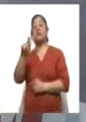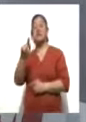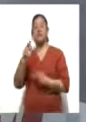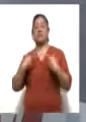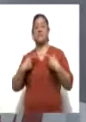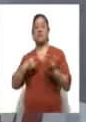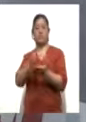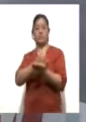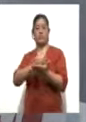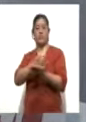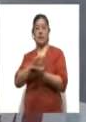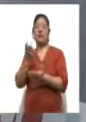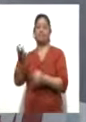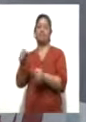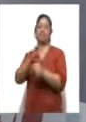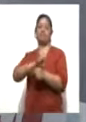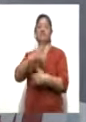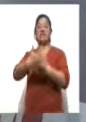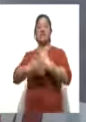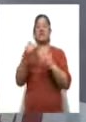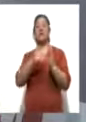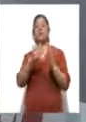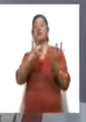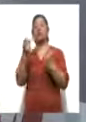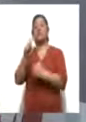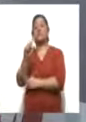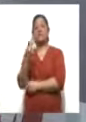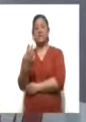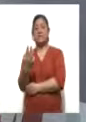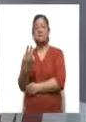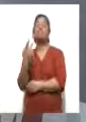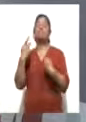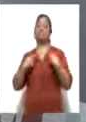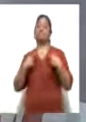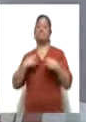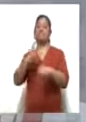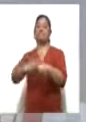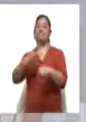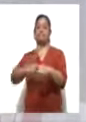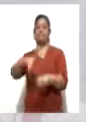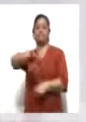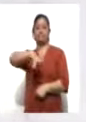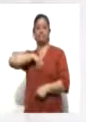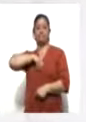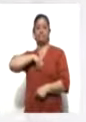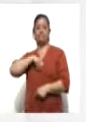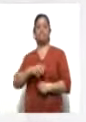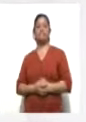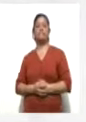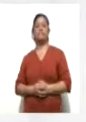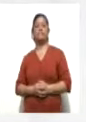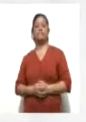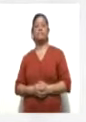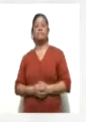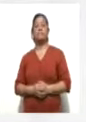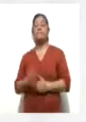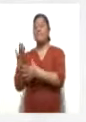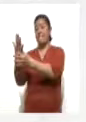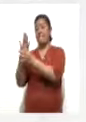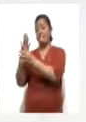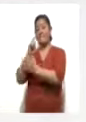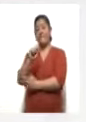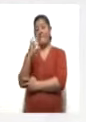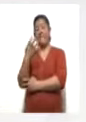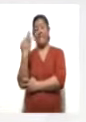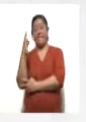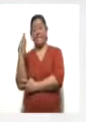recuperadas de esta enfermedad y 15.823 casos positivos. De acuerdo con el reporte del 24 de